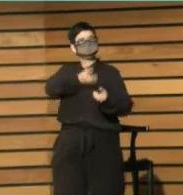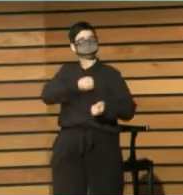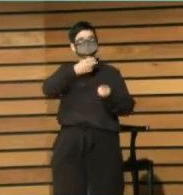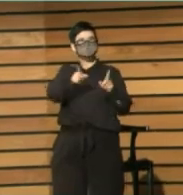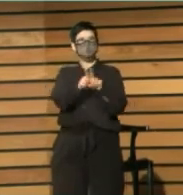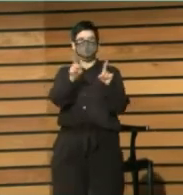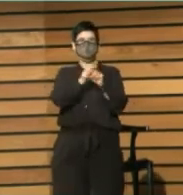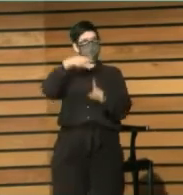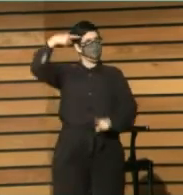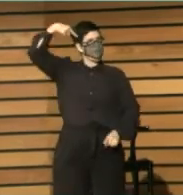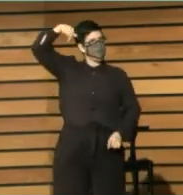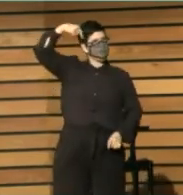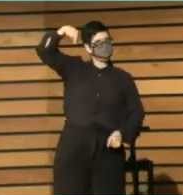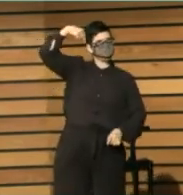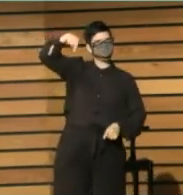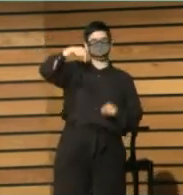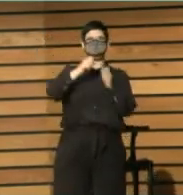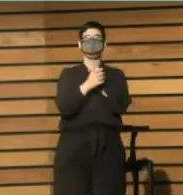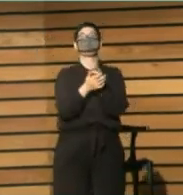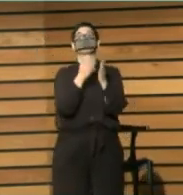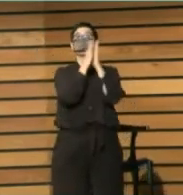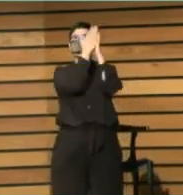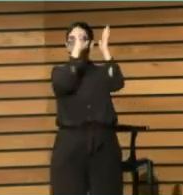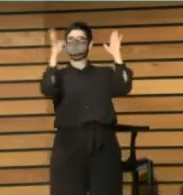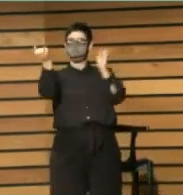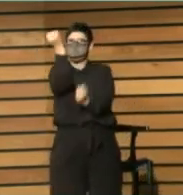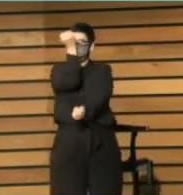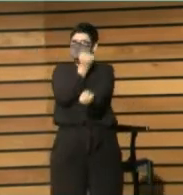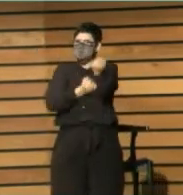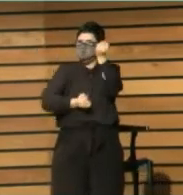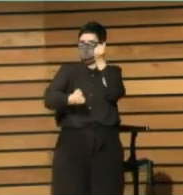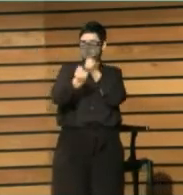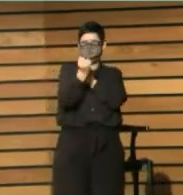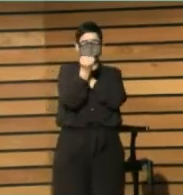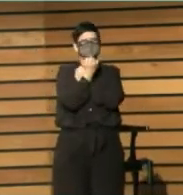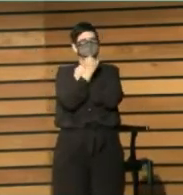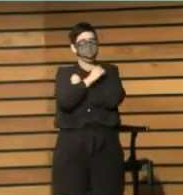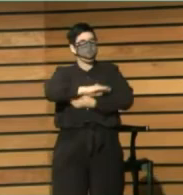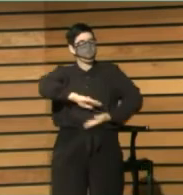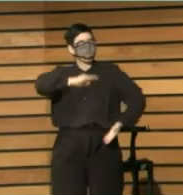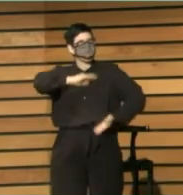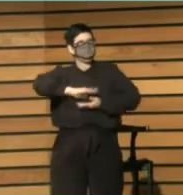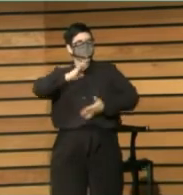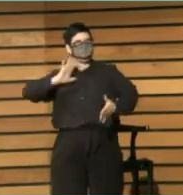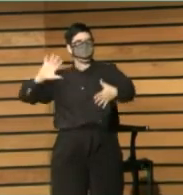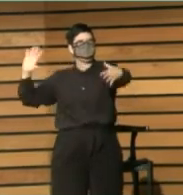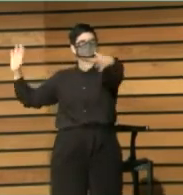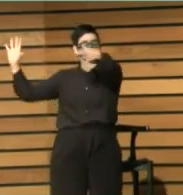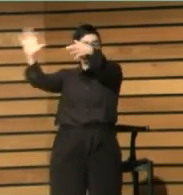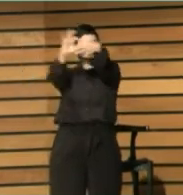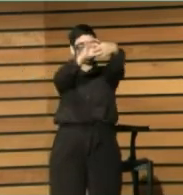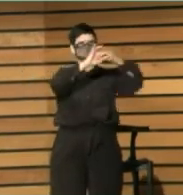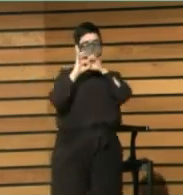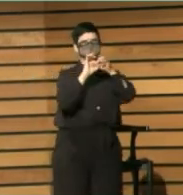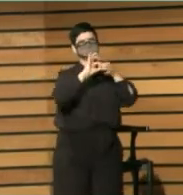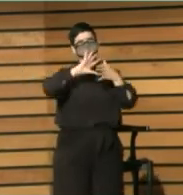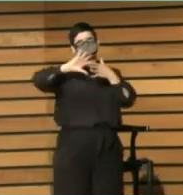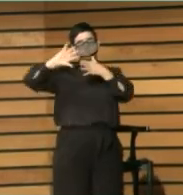Tiene una capacidad de asociación de ideas y de hechos y una